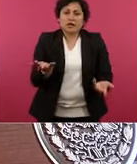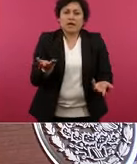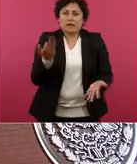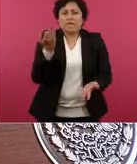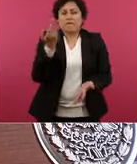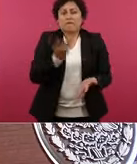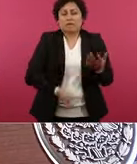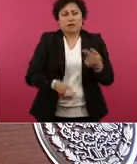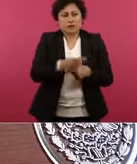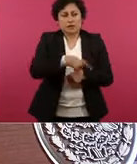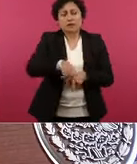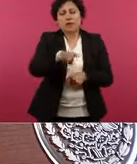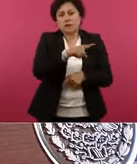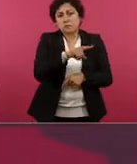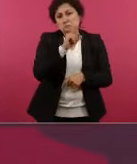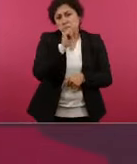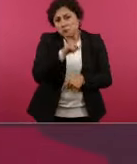los hijos,